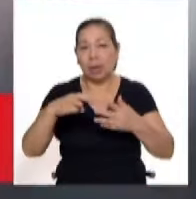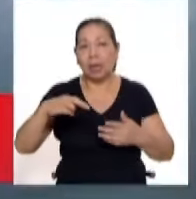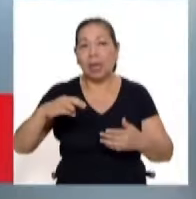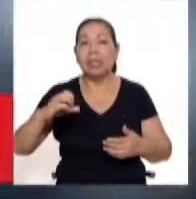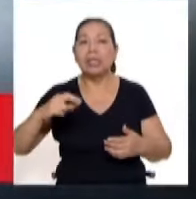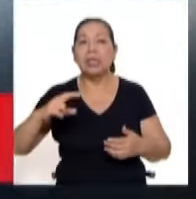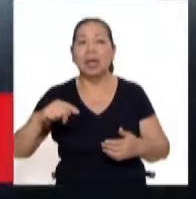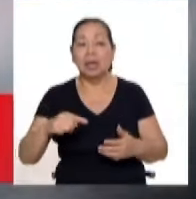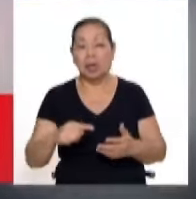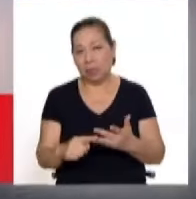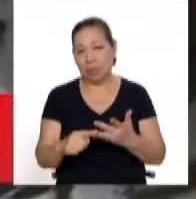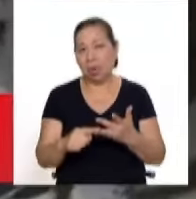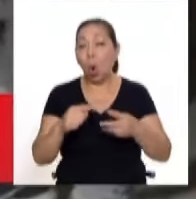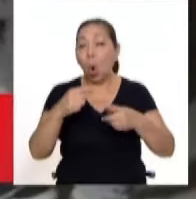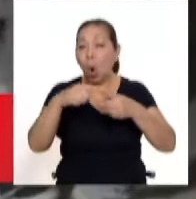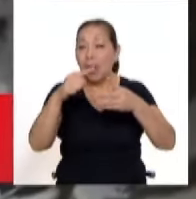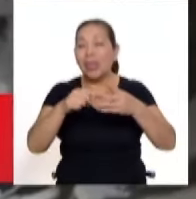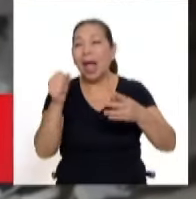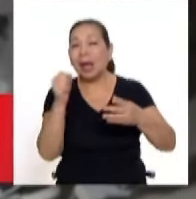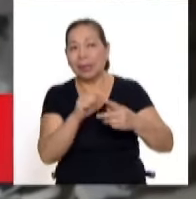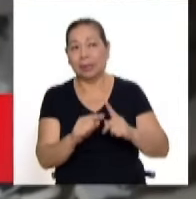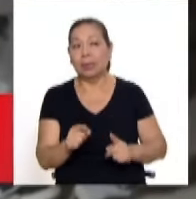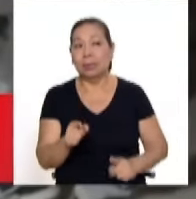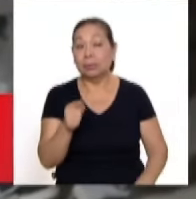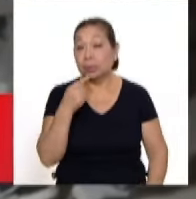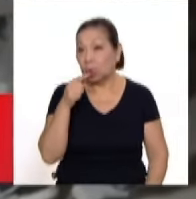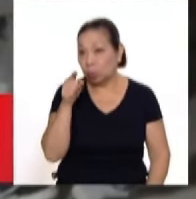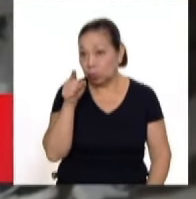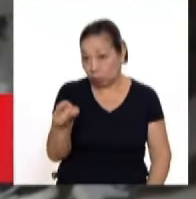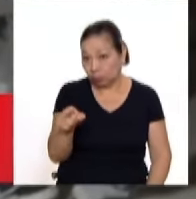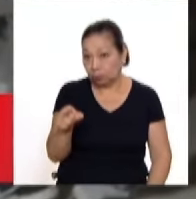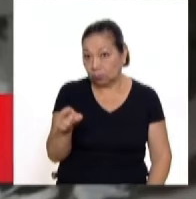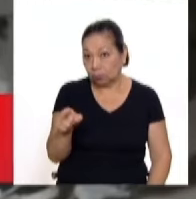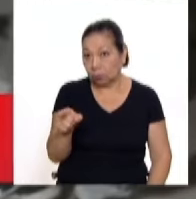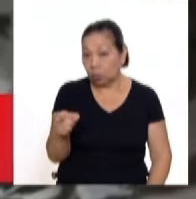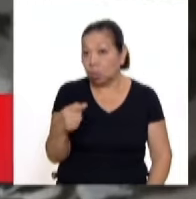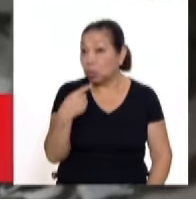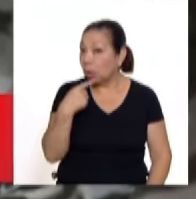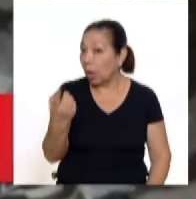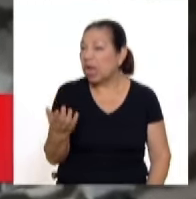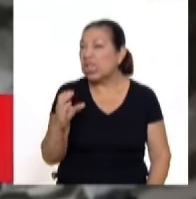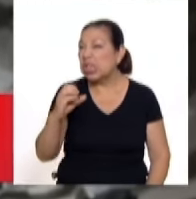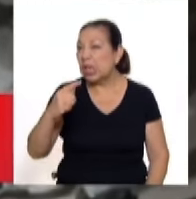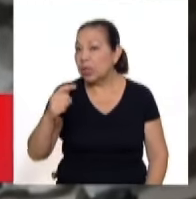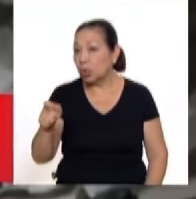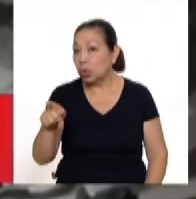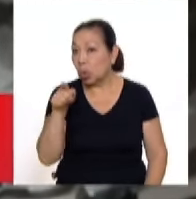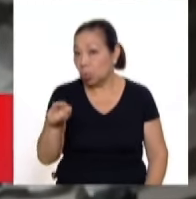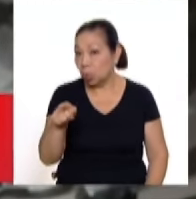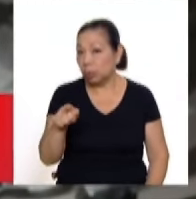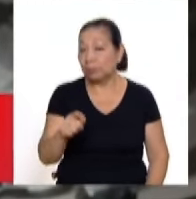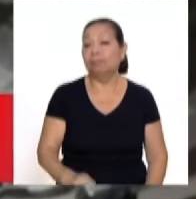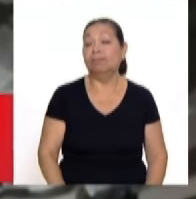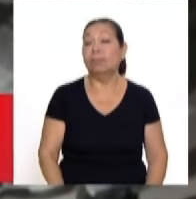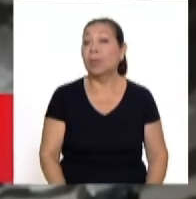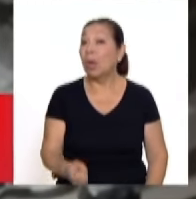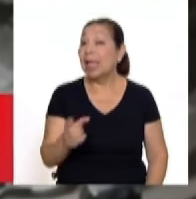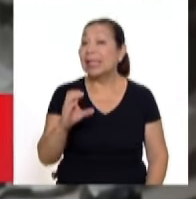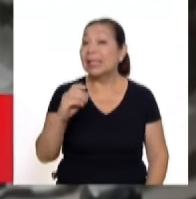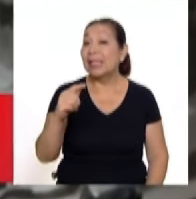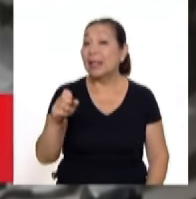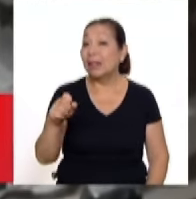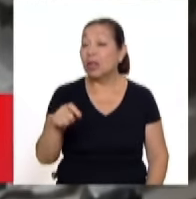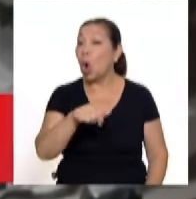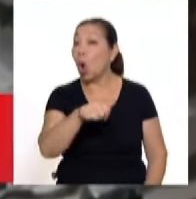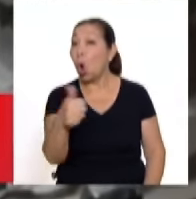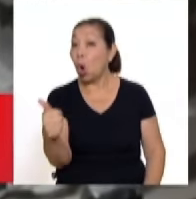María Chacalón Jr., entre otros. Para ti, Chacalón Jr., viejo Matos, Chechito, tú, viejo Daga, Centella,